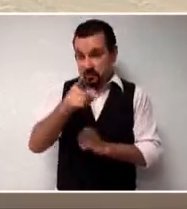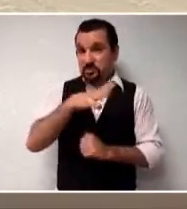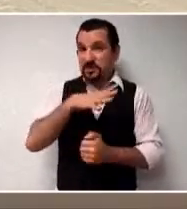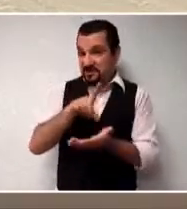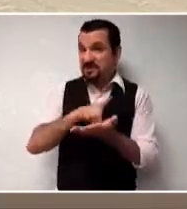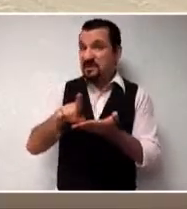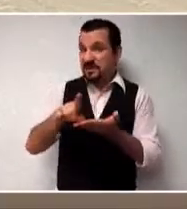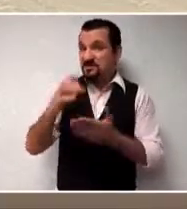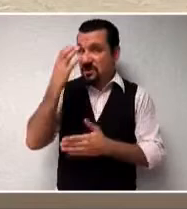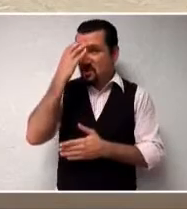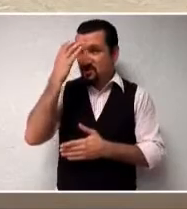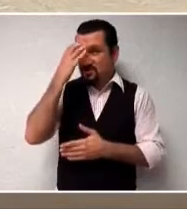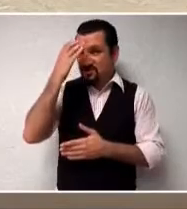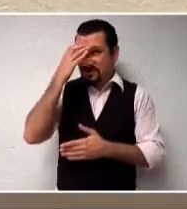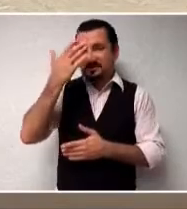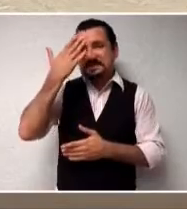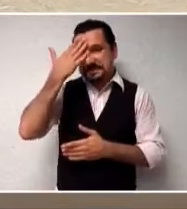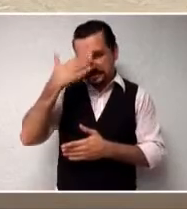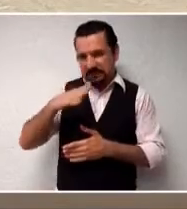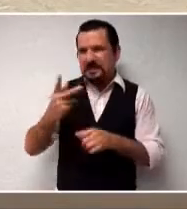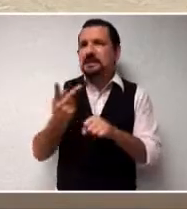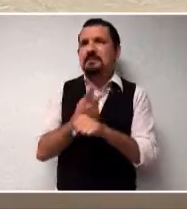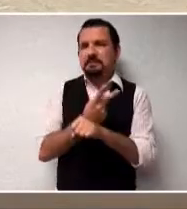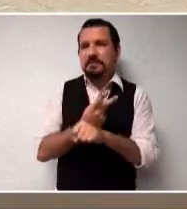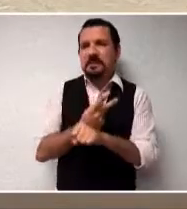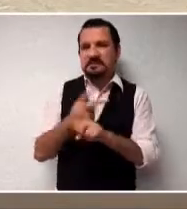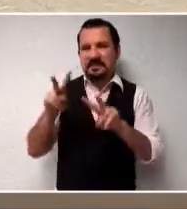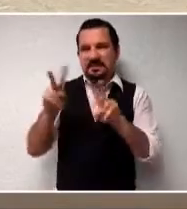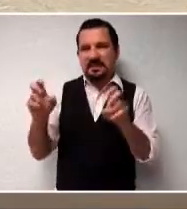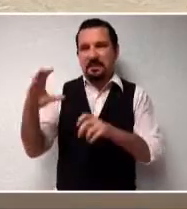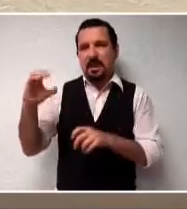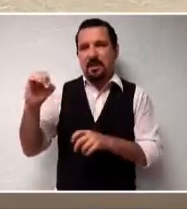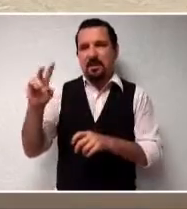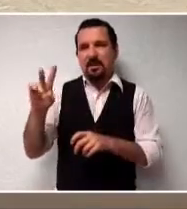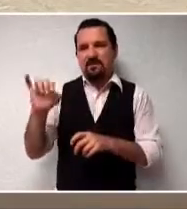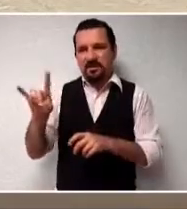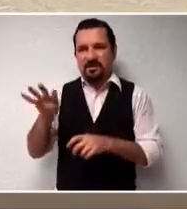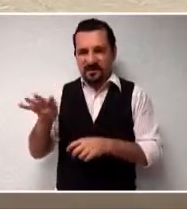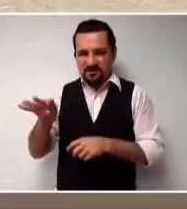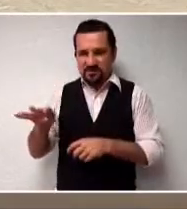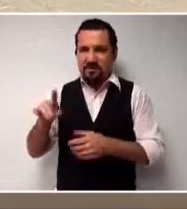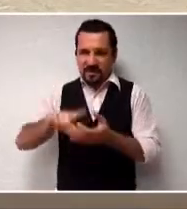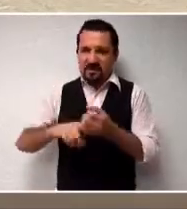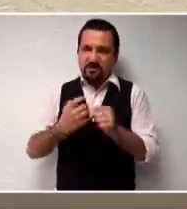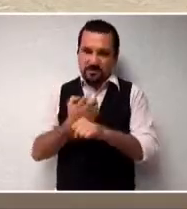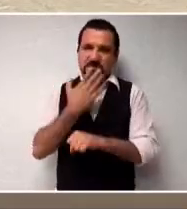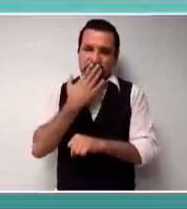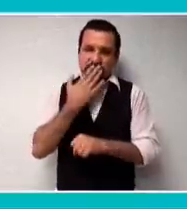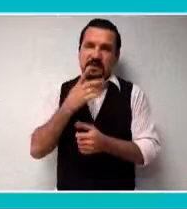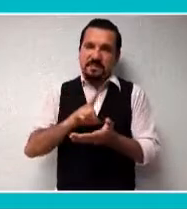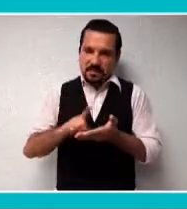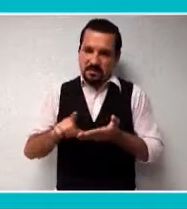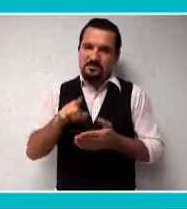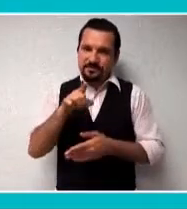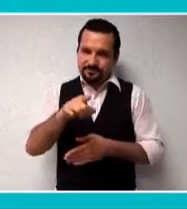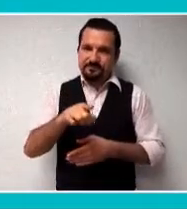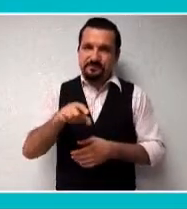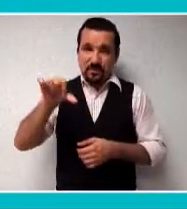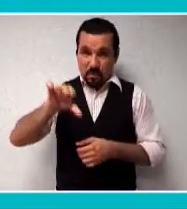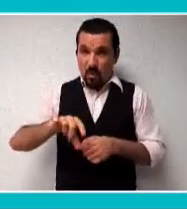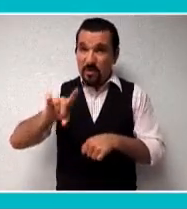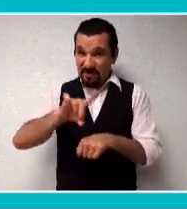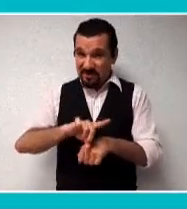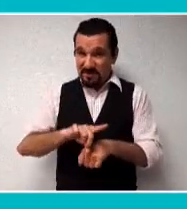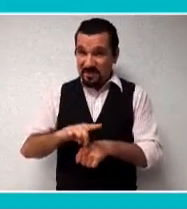a saber lo que está pasando con respecto al kobe 19 en el estado de sonora este día se